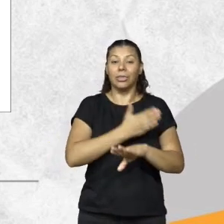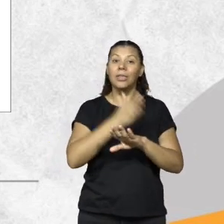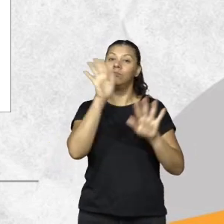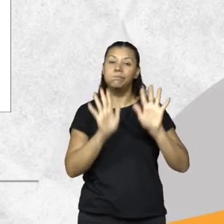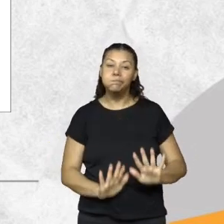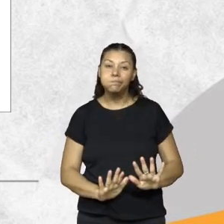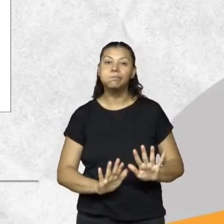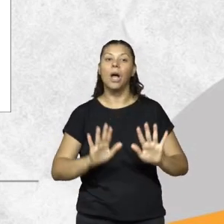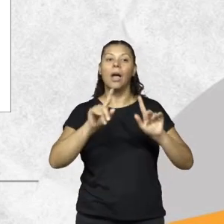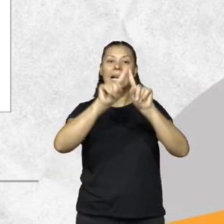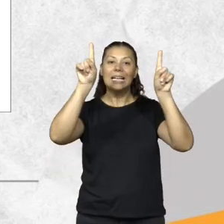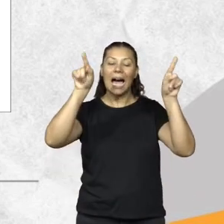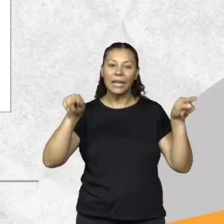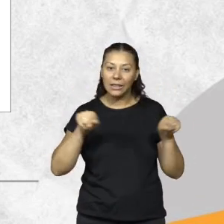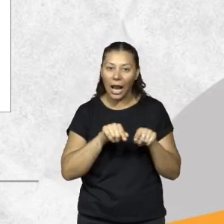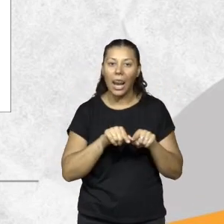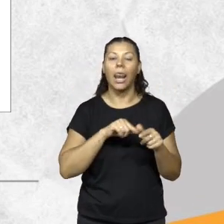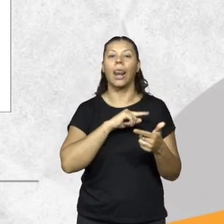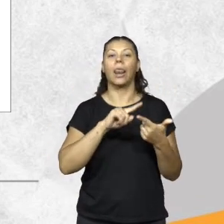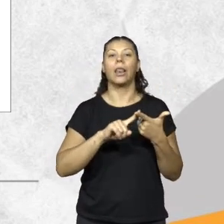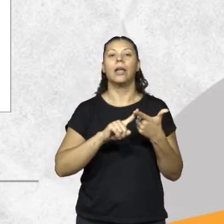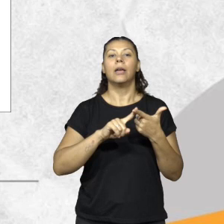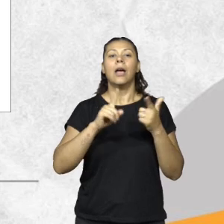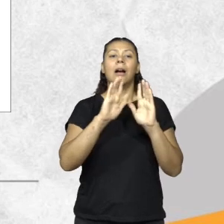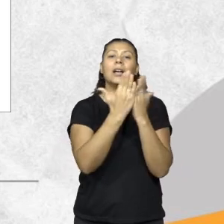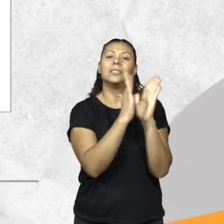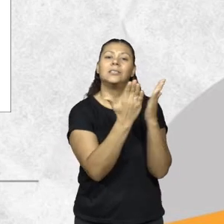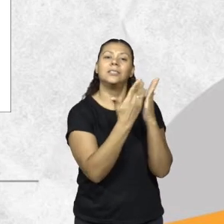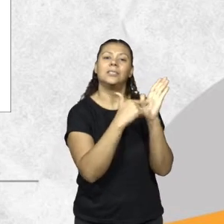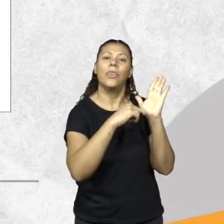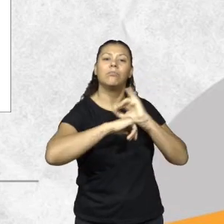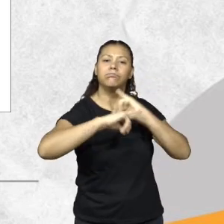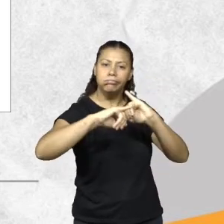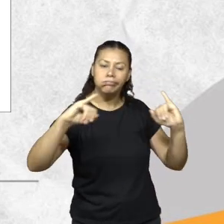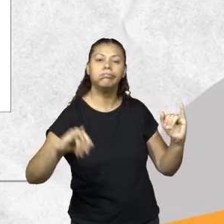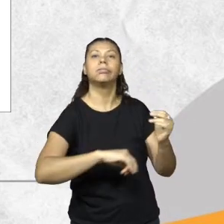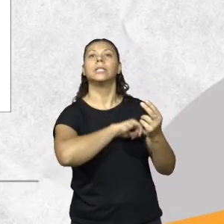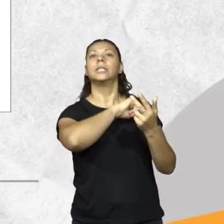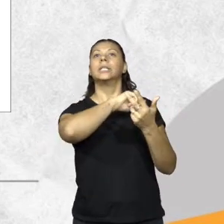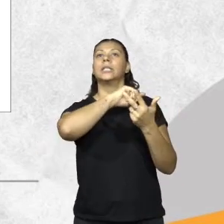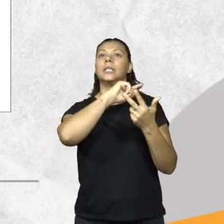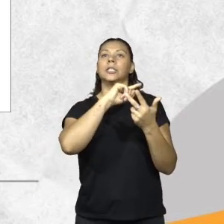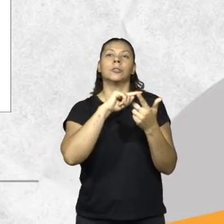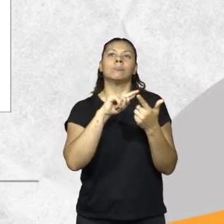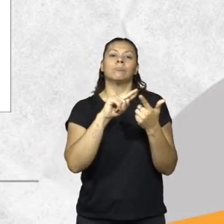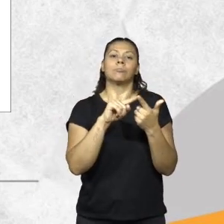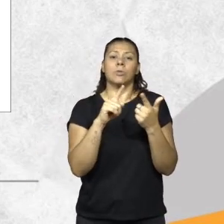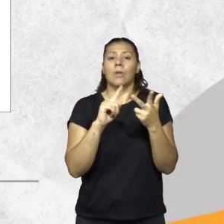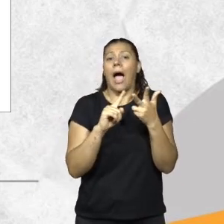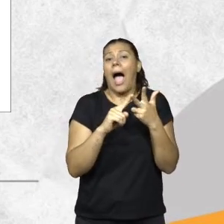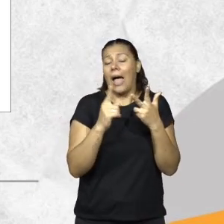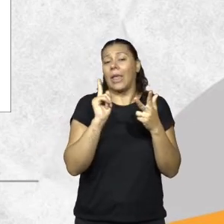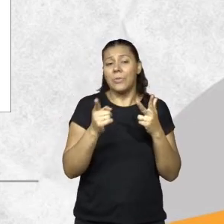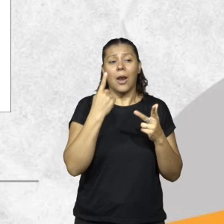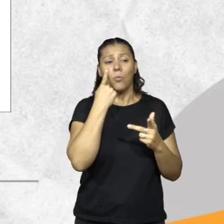la cartelería, las gacetillas de prensa, o sea, y hablamos con los encargados de prensa de cada